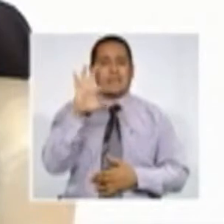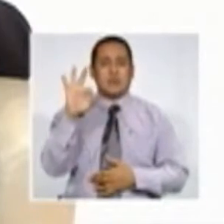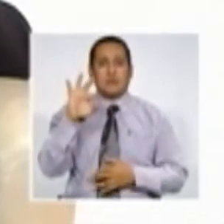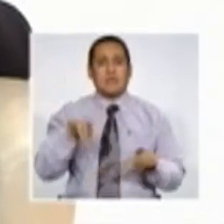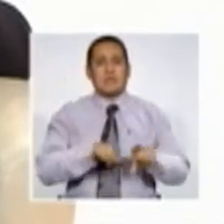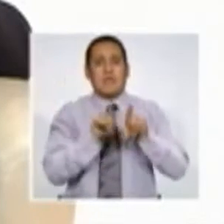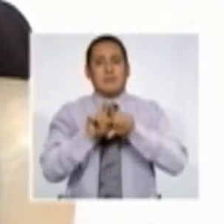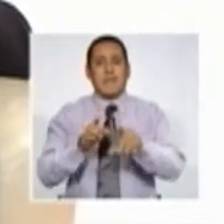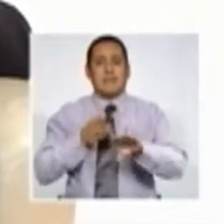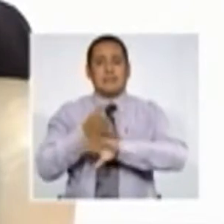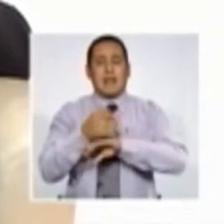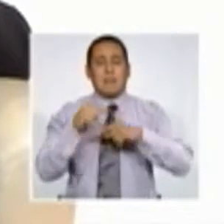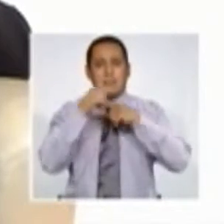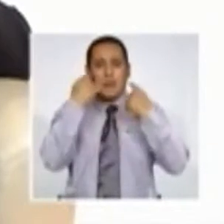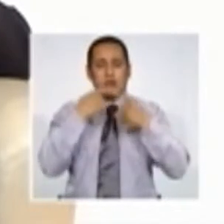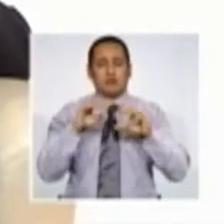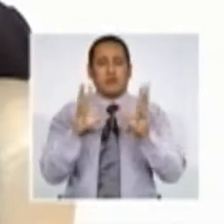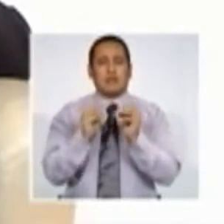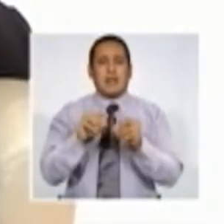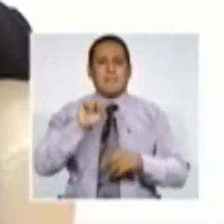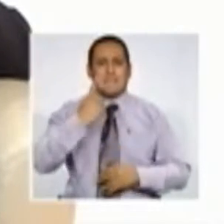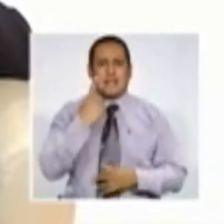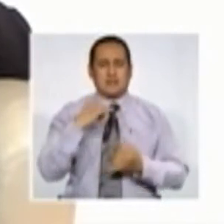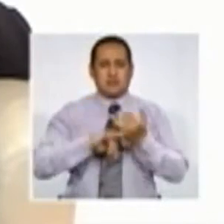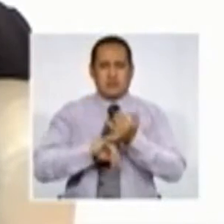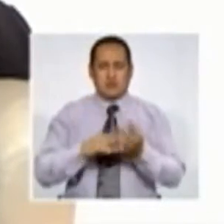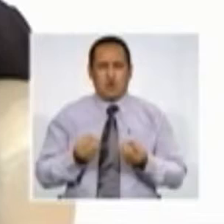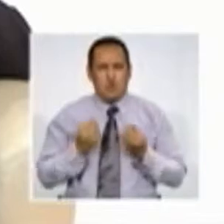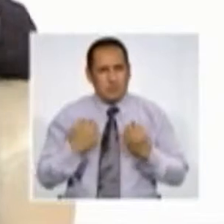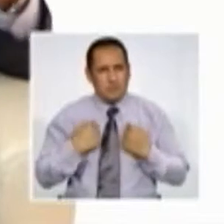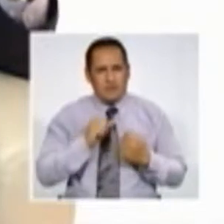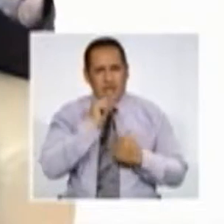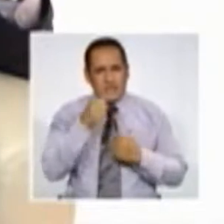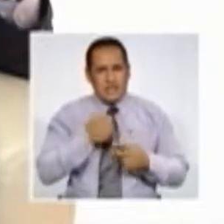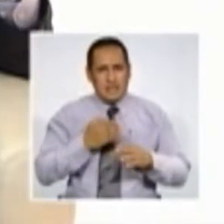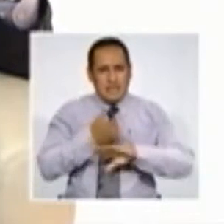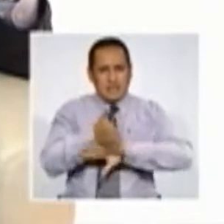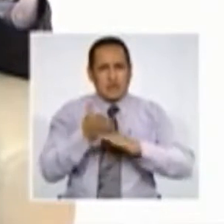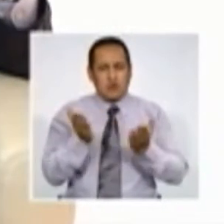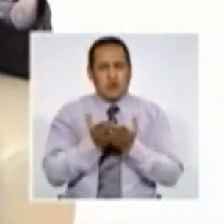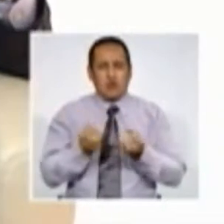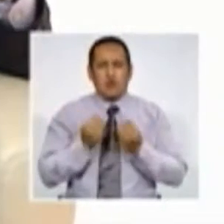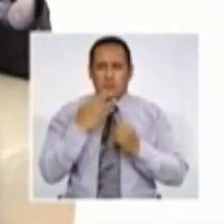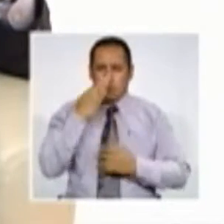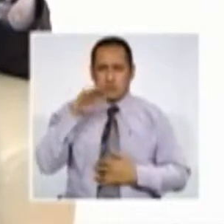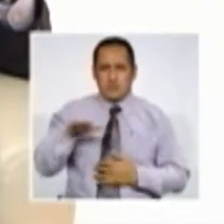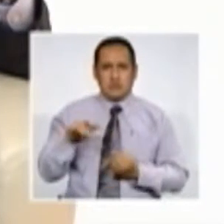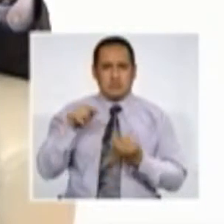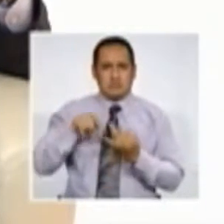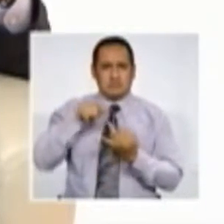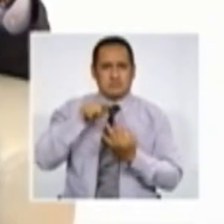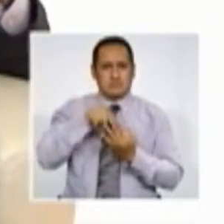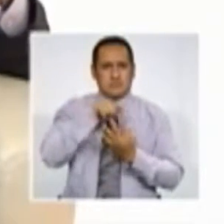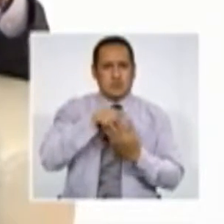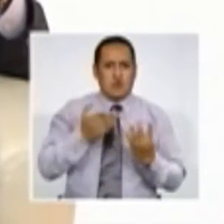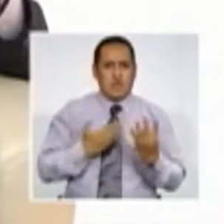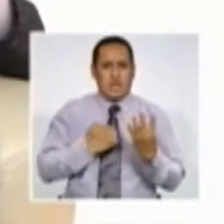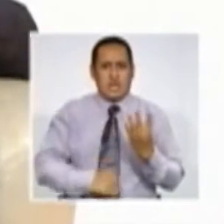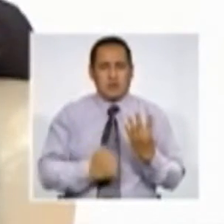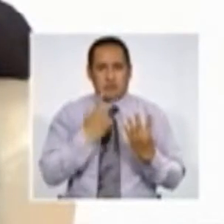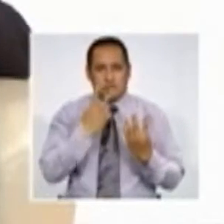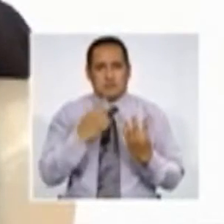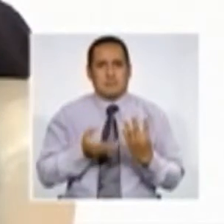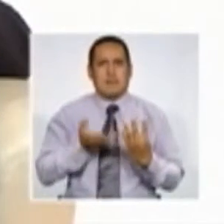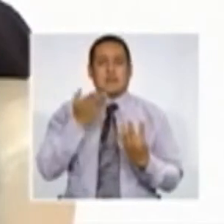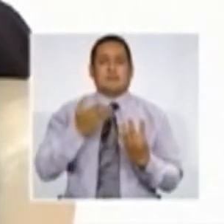matrícula 500 soles y la pensión de marzo 500 soles, en total 1000 soles. Oye, pero si ni siquiera han comenzado las clases. Y eso es por un niño, si entonces, tienen 2 o 3.